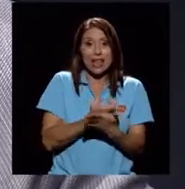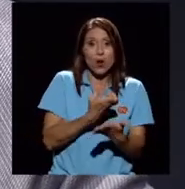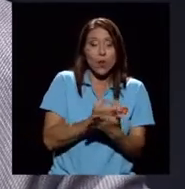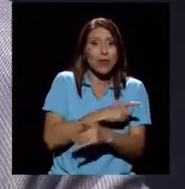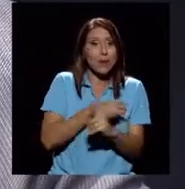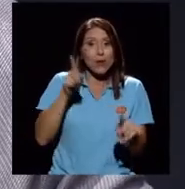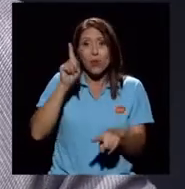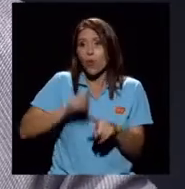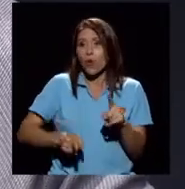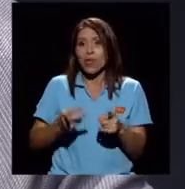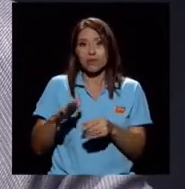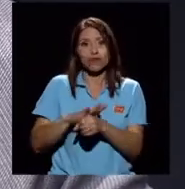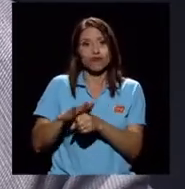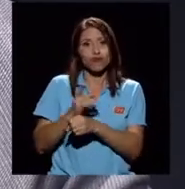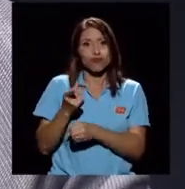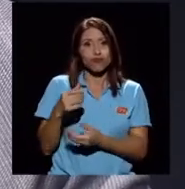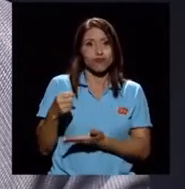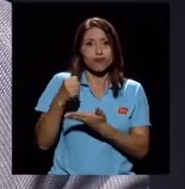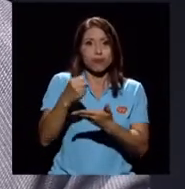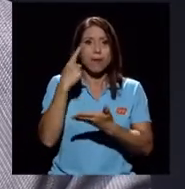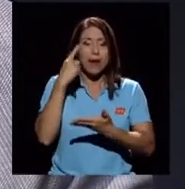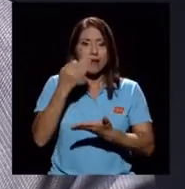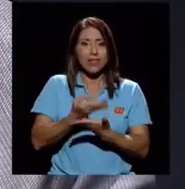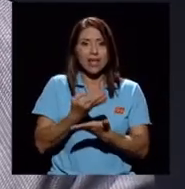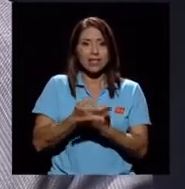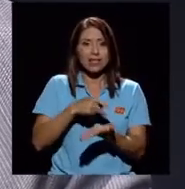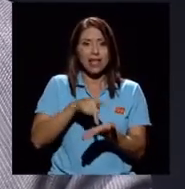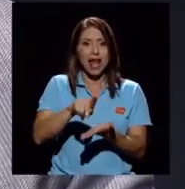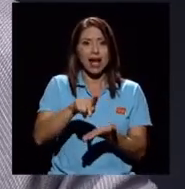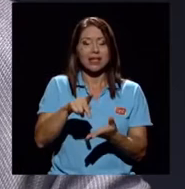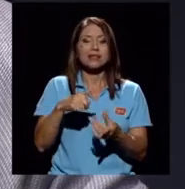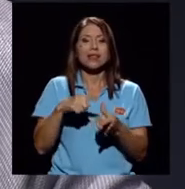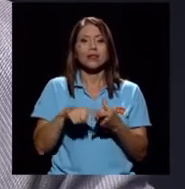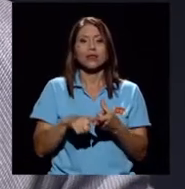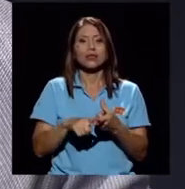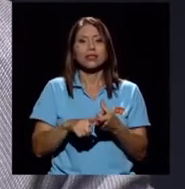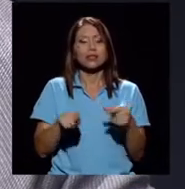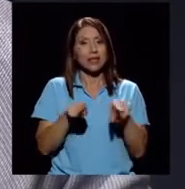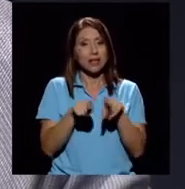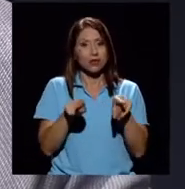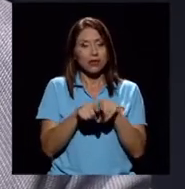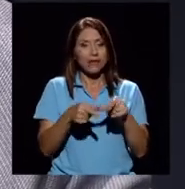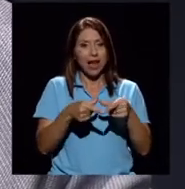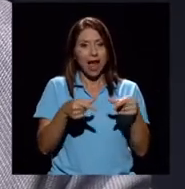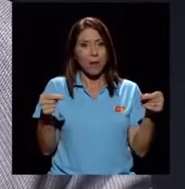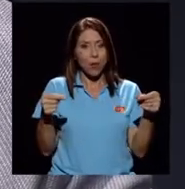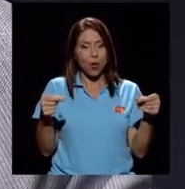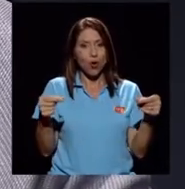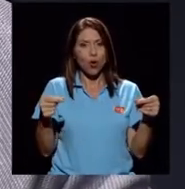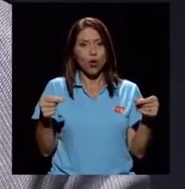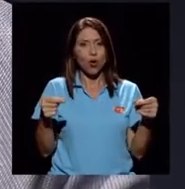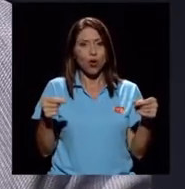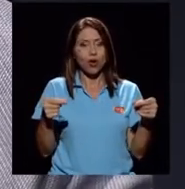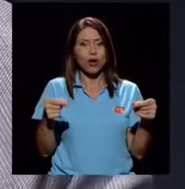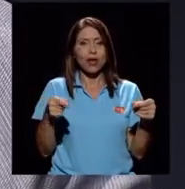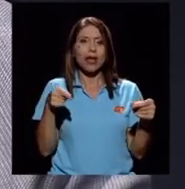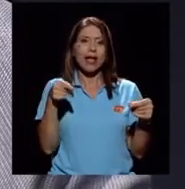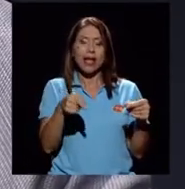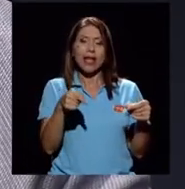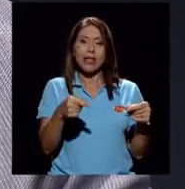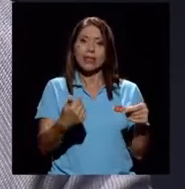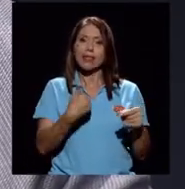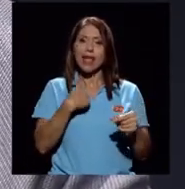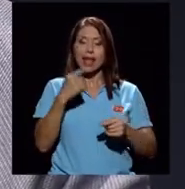financiarlas entonces este es para que inclusive japón salga con una